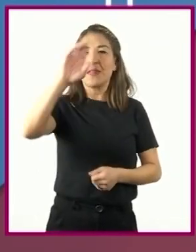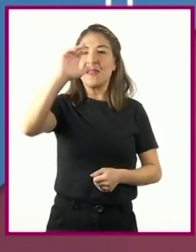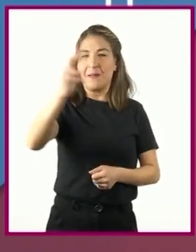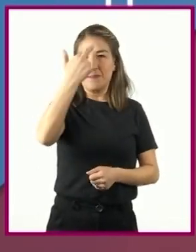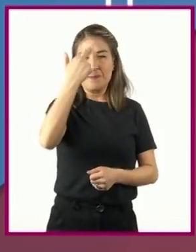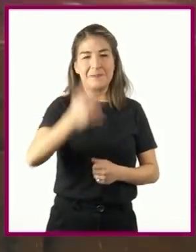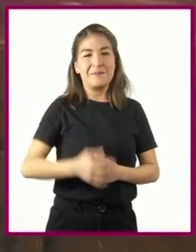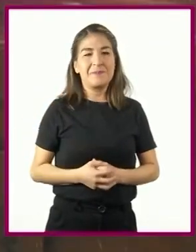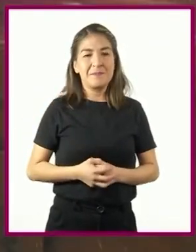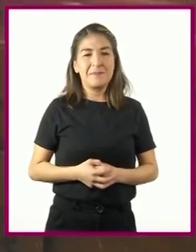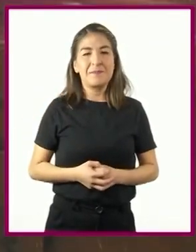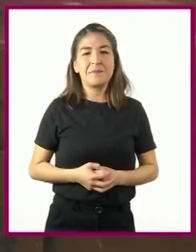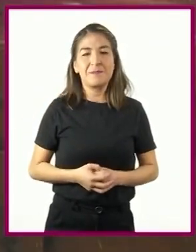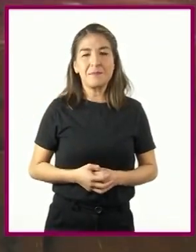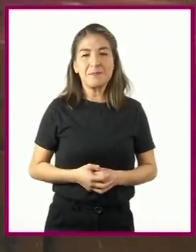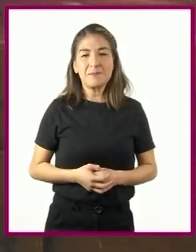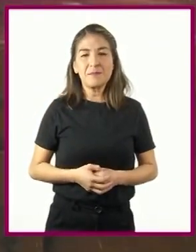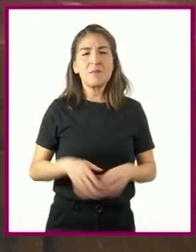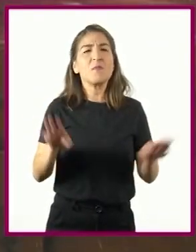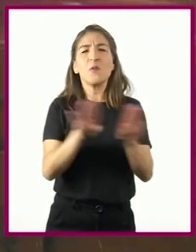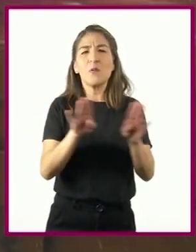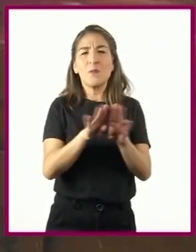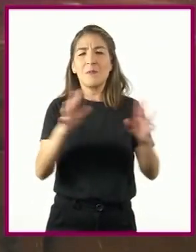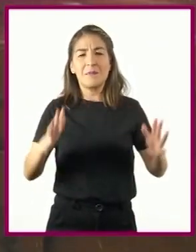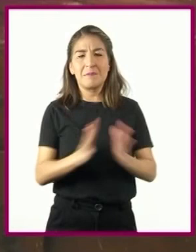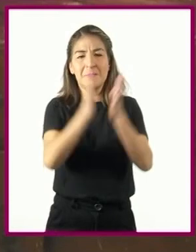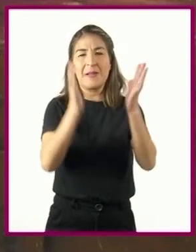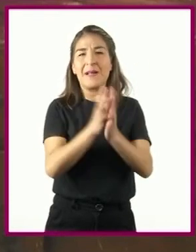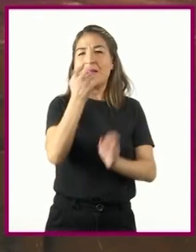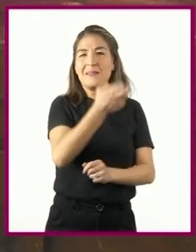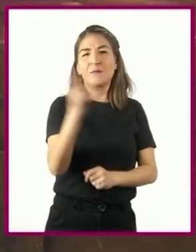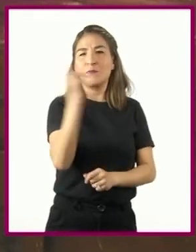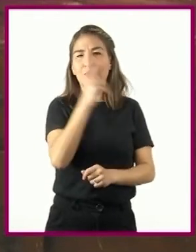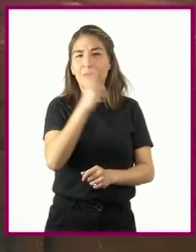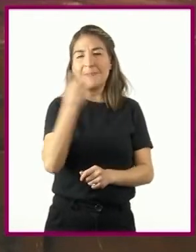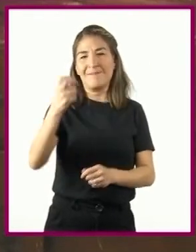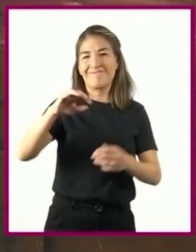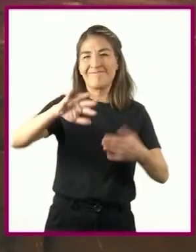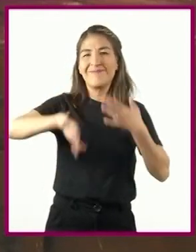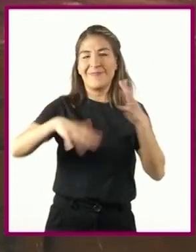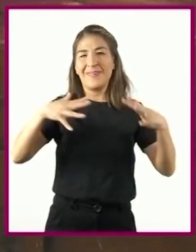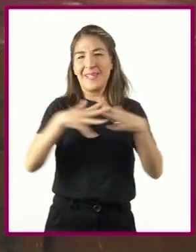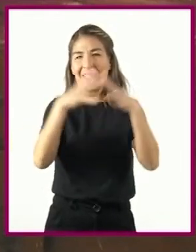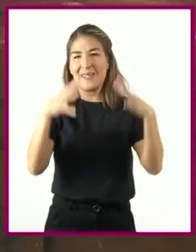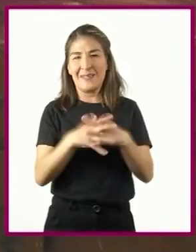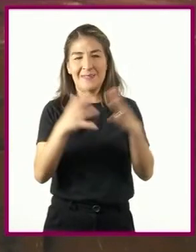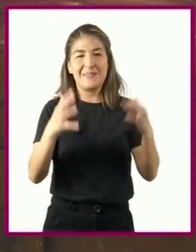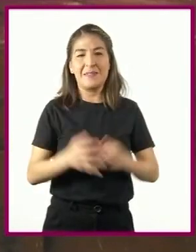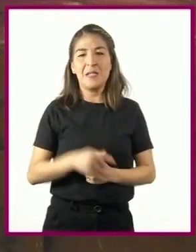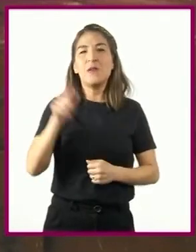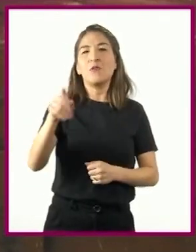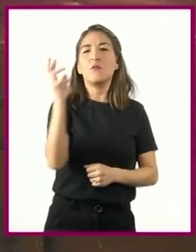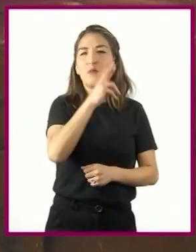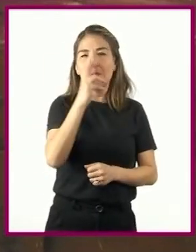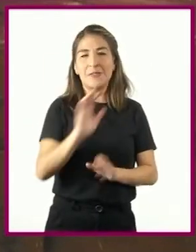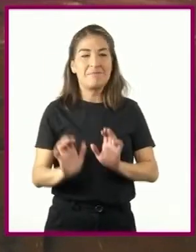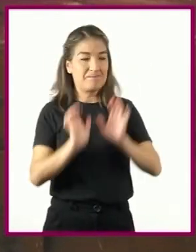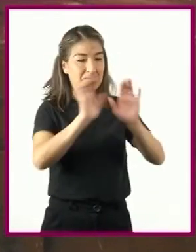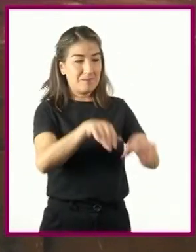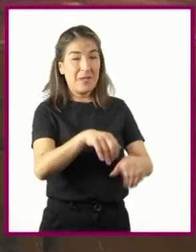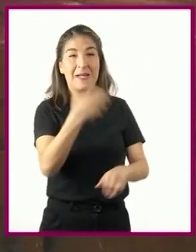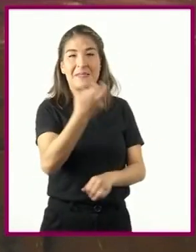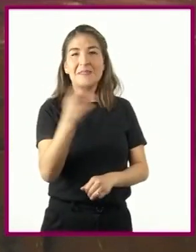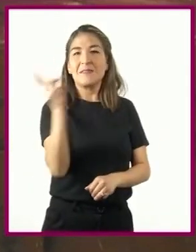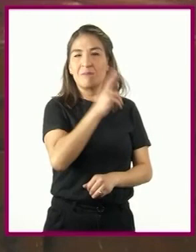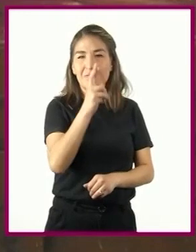Recordémoslas. ¿Cómo fue la participación de Rusia en la Gran Guerra? Rusia entró a la guerra al